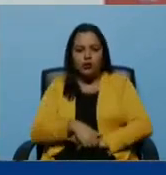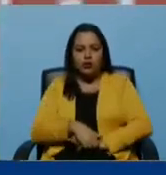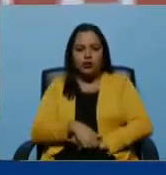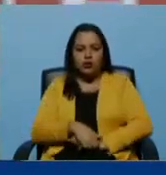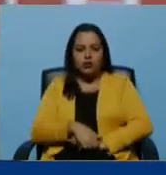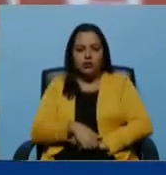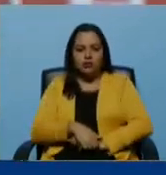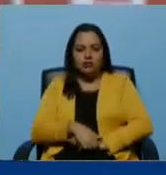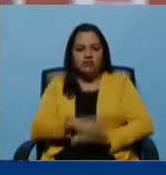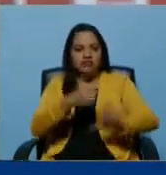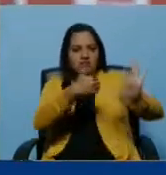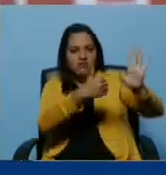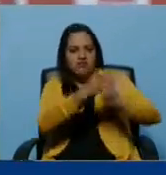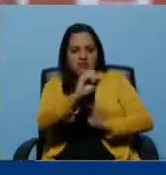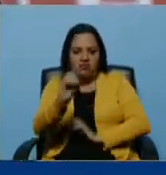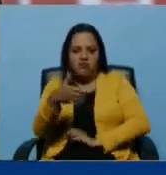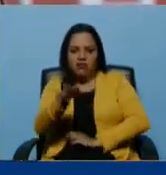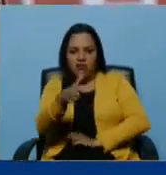En 600 segmentos.